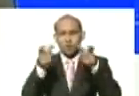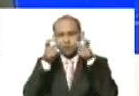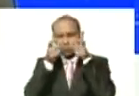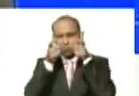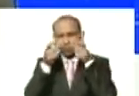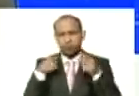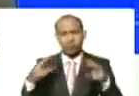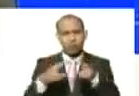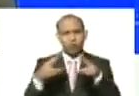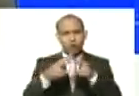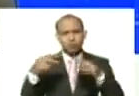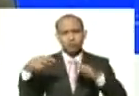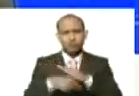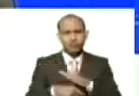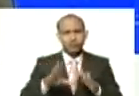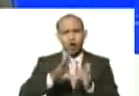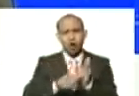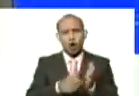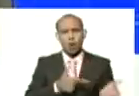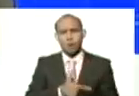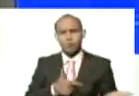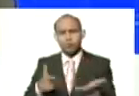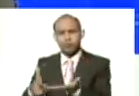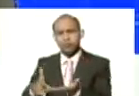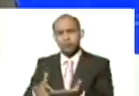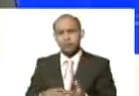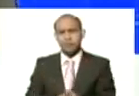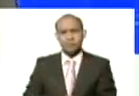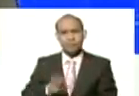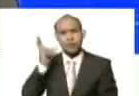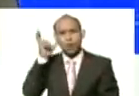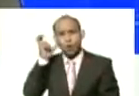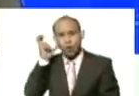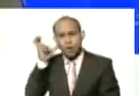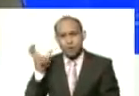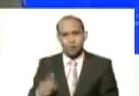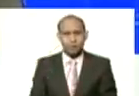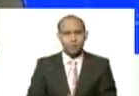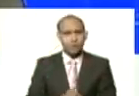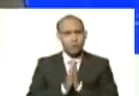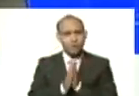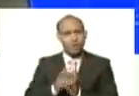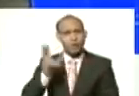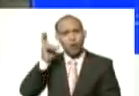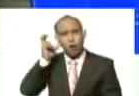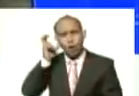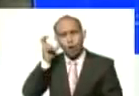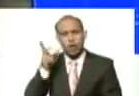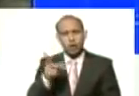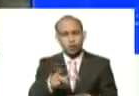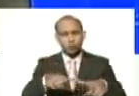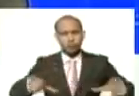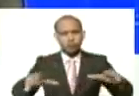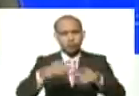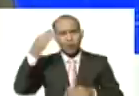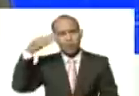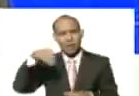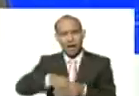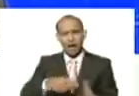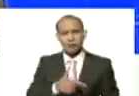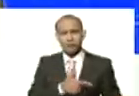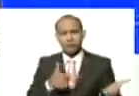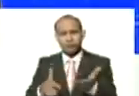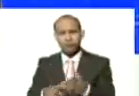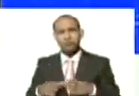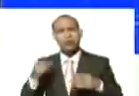Conocemos sus planes de robar armamento, oído. Oído con los parques, oído